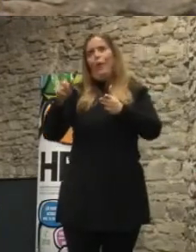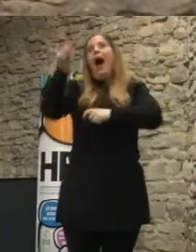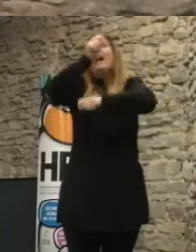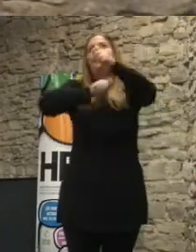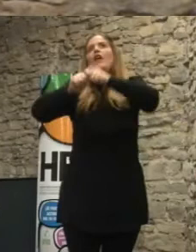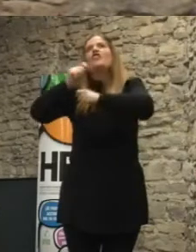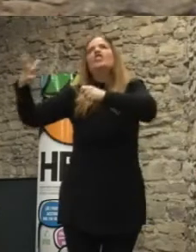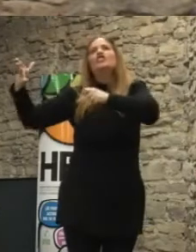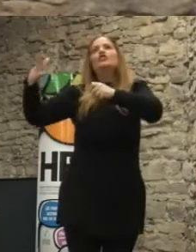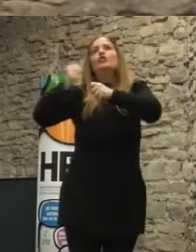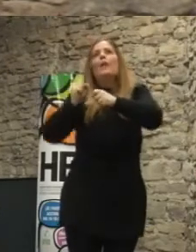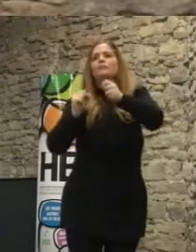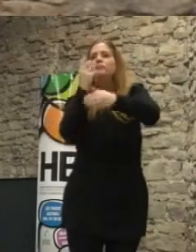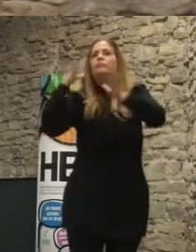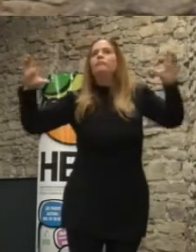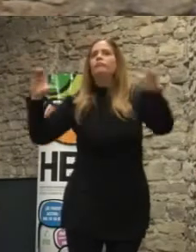mismo saco.